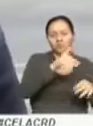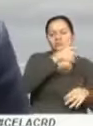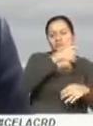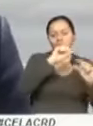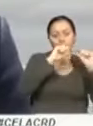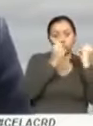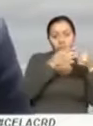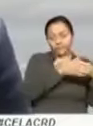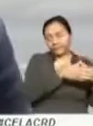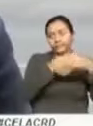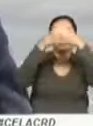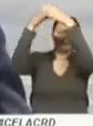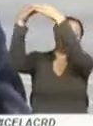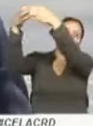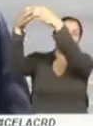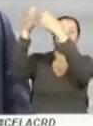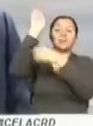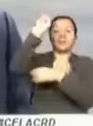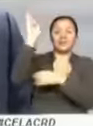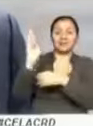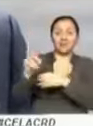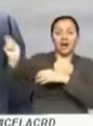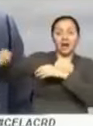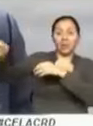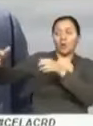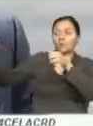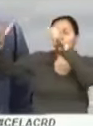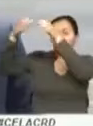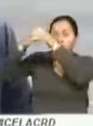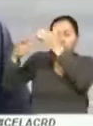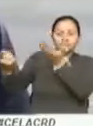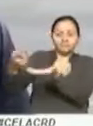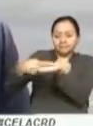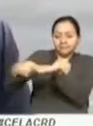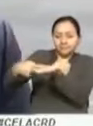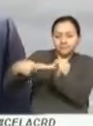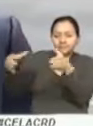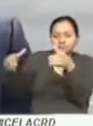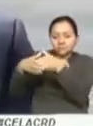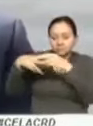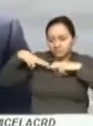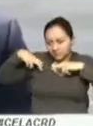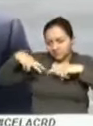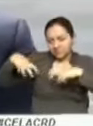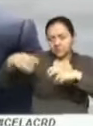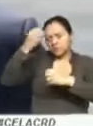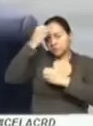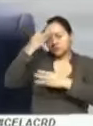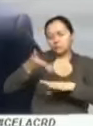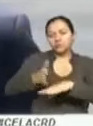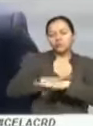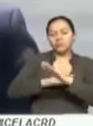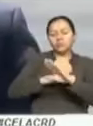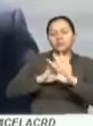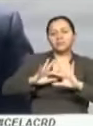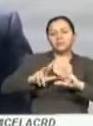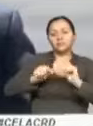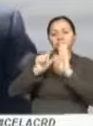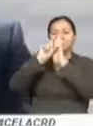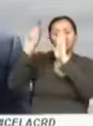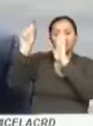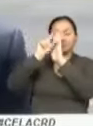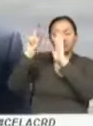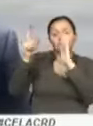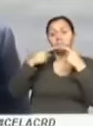jurídicos en Brasil para que luego ellos continúen recopilando toda la información relevante para el Ecuador y todo será público,